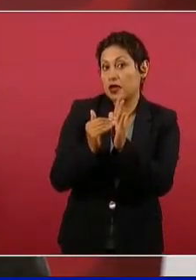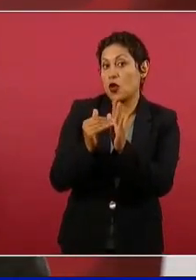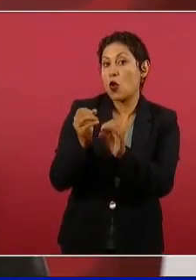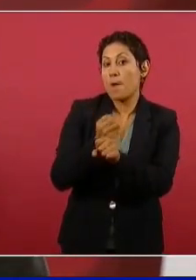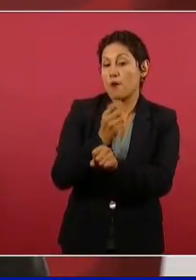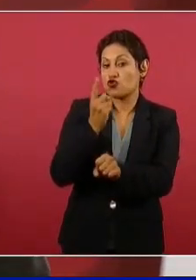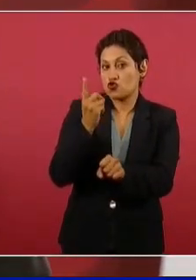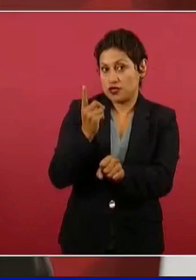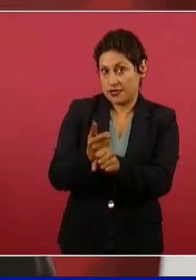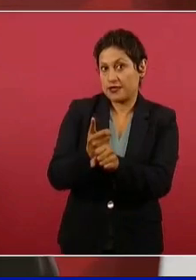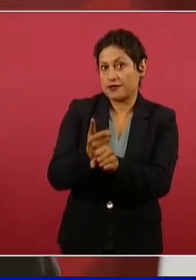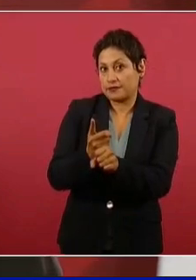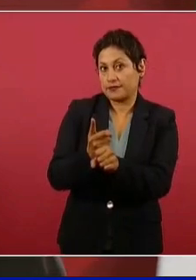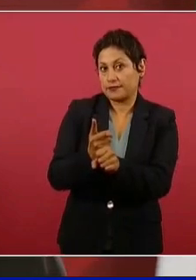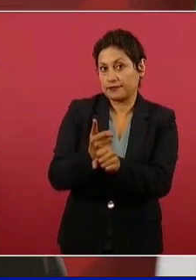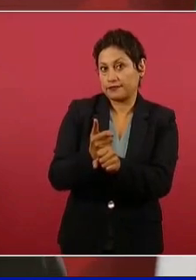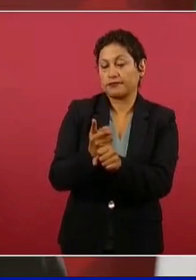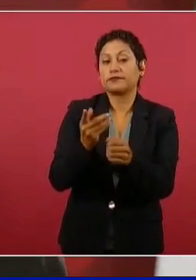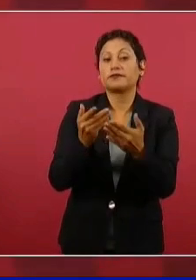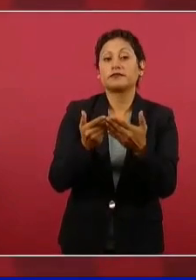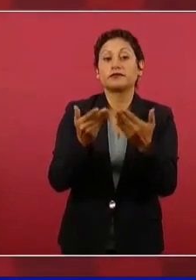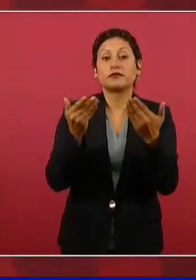ahora hay